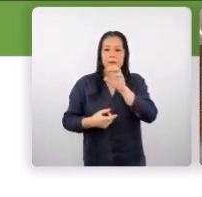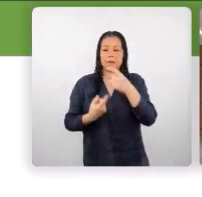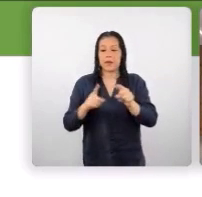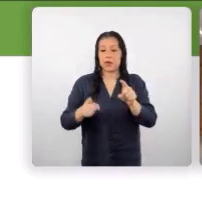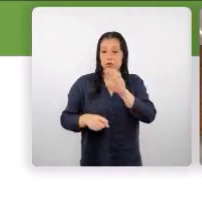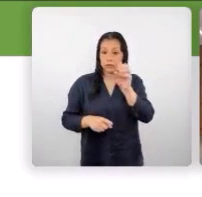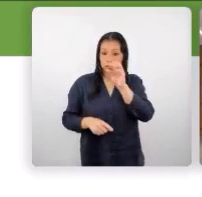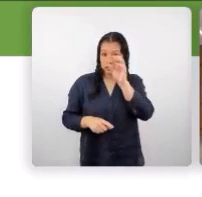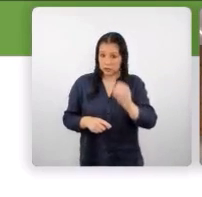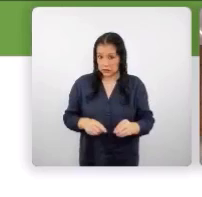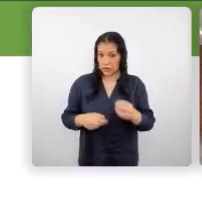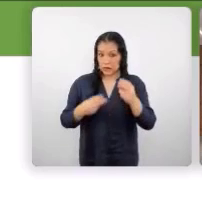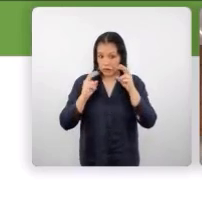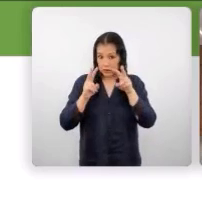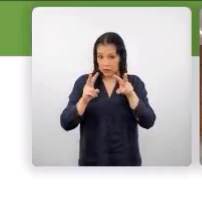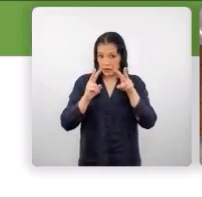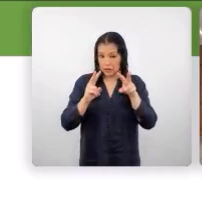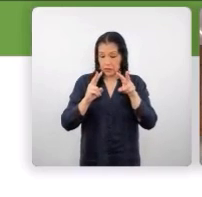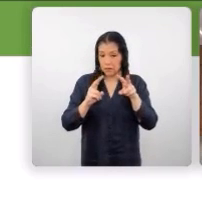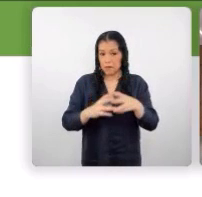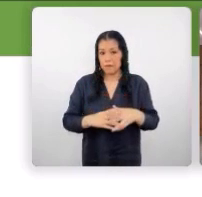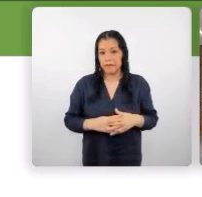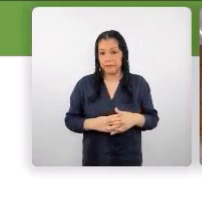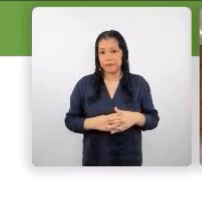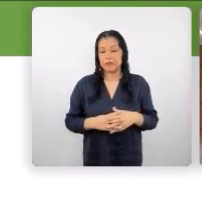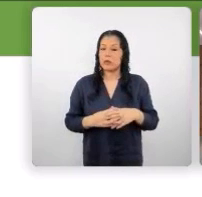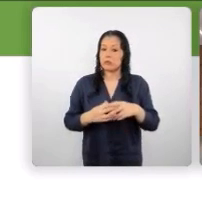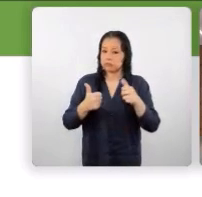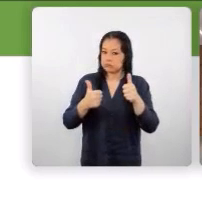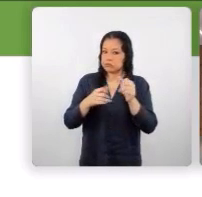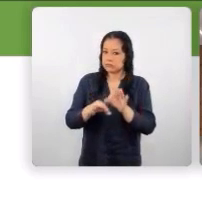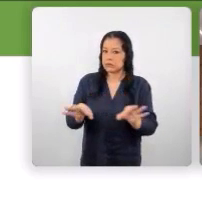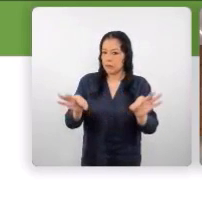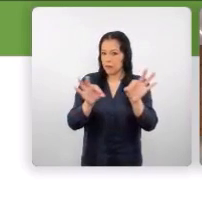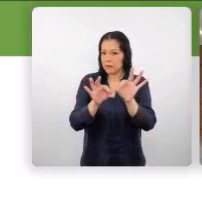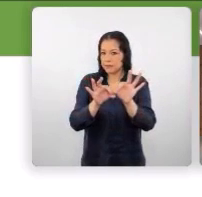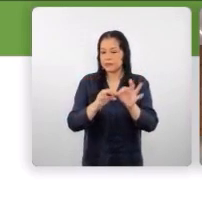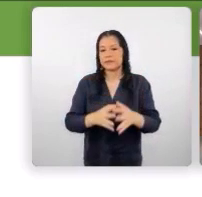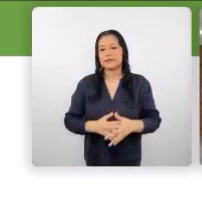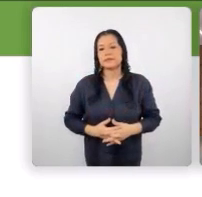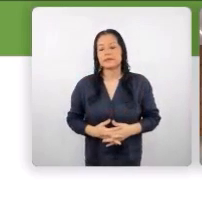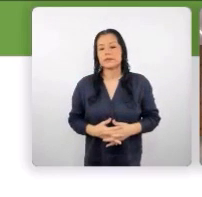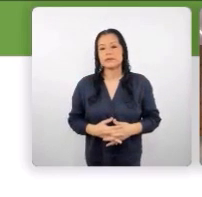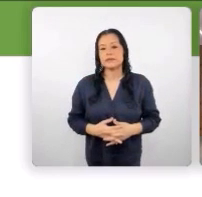son bastante significativos.